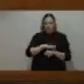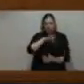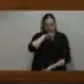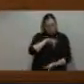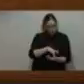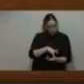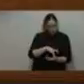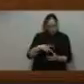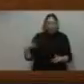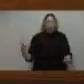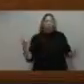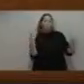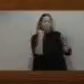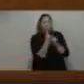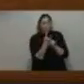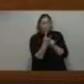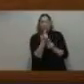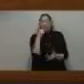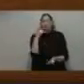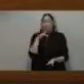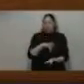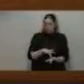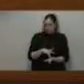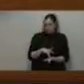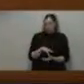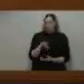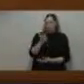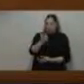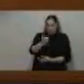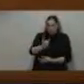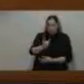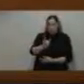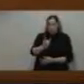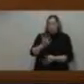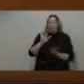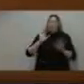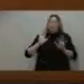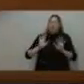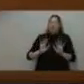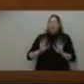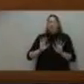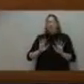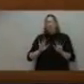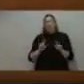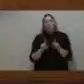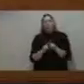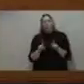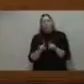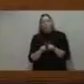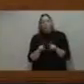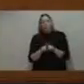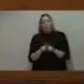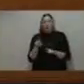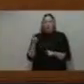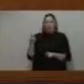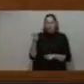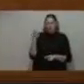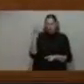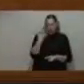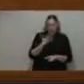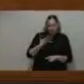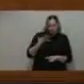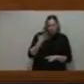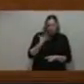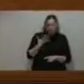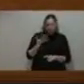oposición, pero yo, frente a la ceremonia de celos, y usted me lo va a permitir,